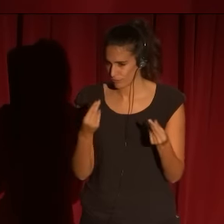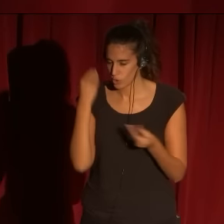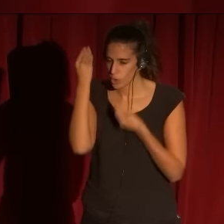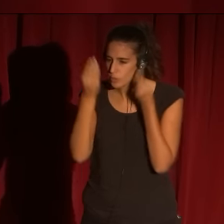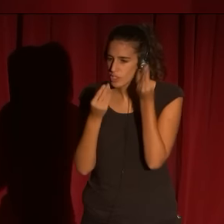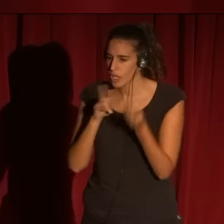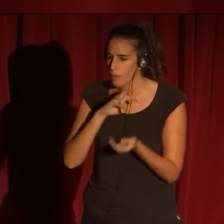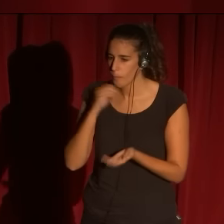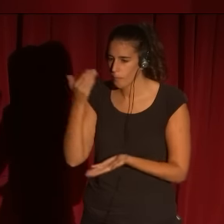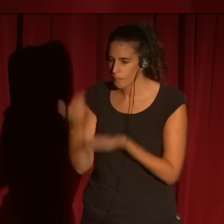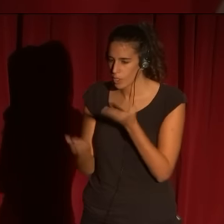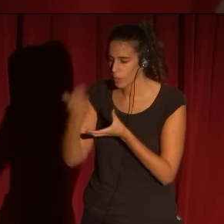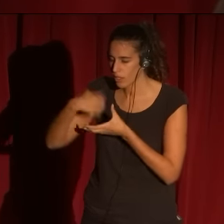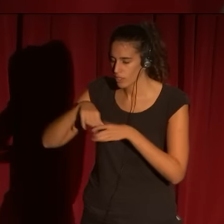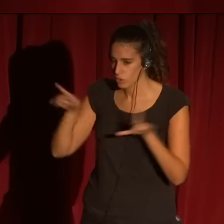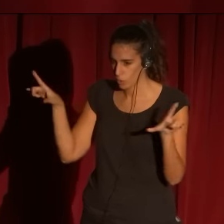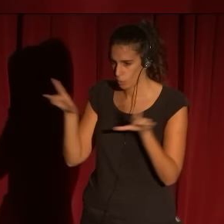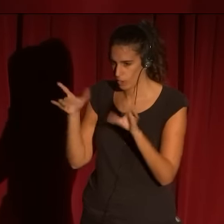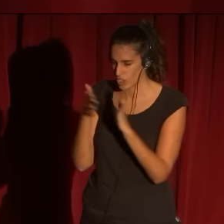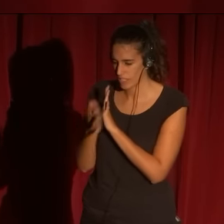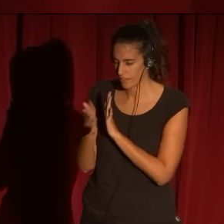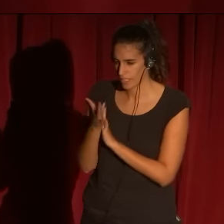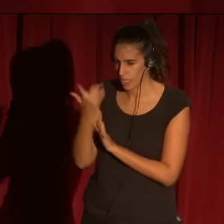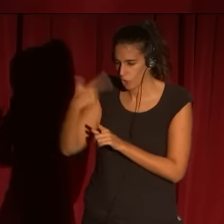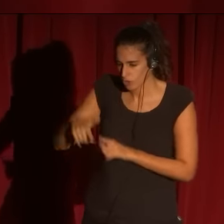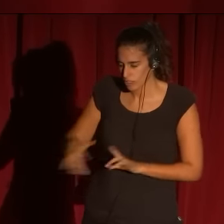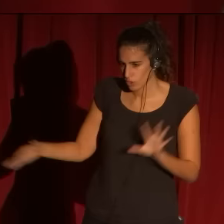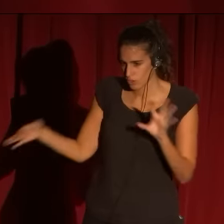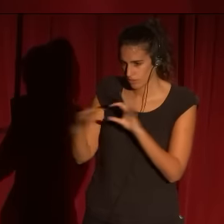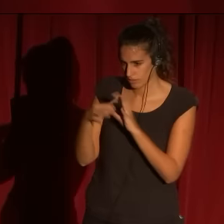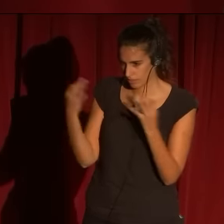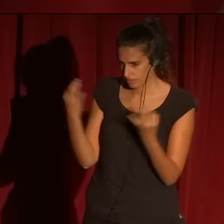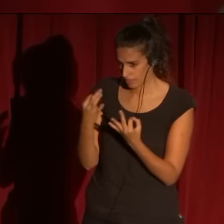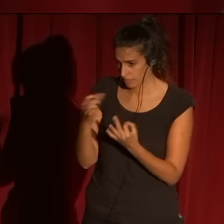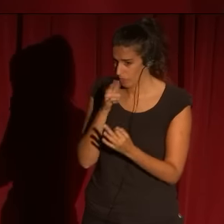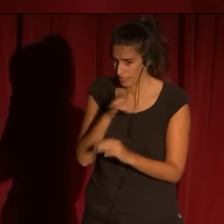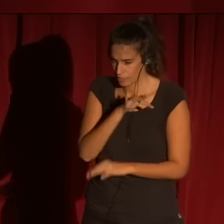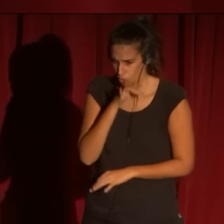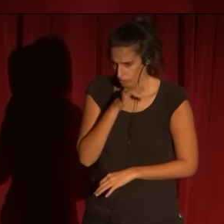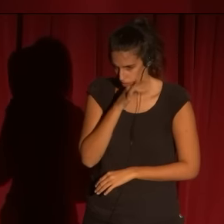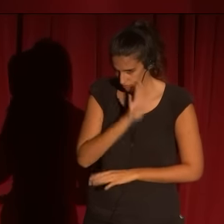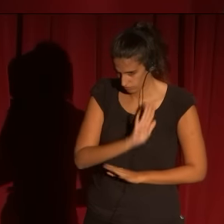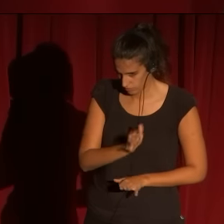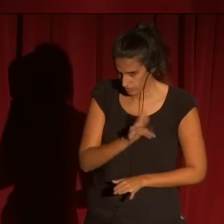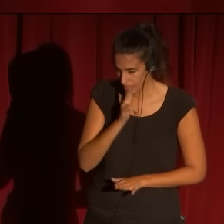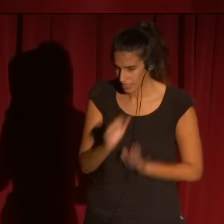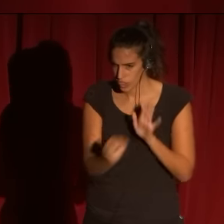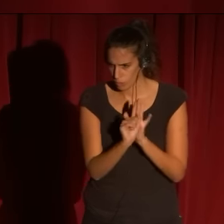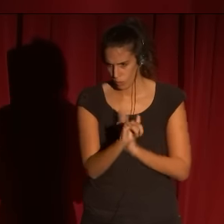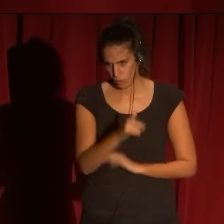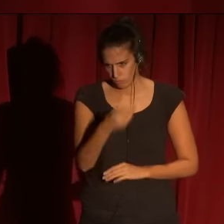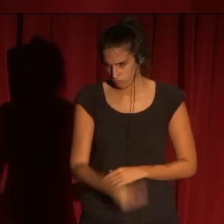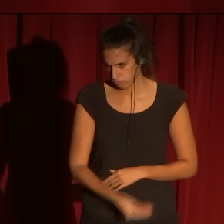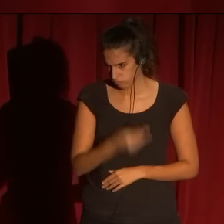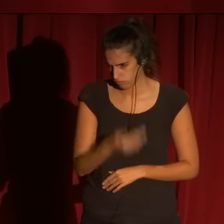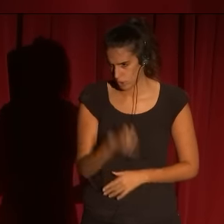valoraban las cosas que estamos viendo qué asociaban con ellas los contemporáneos pero aquí todavía no es así aquí claramente hay un simbolismo